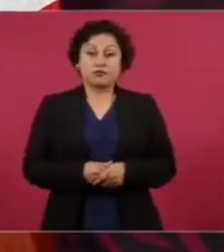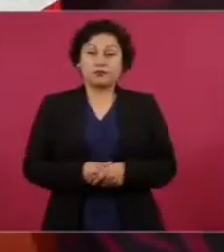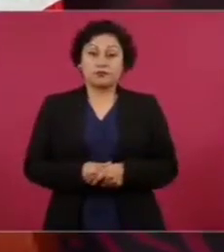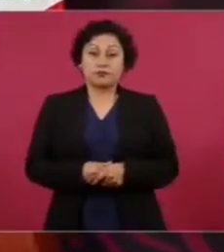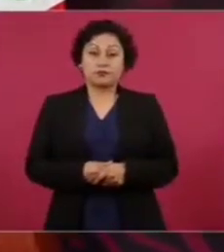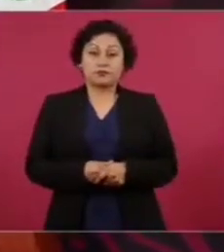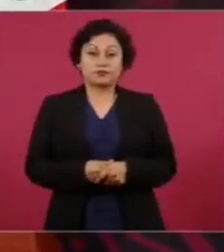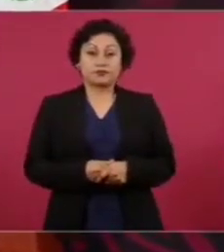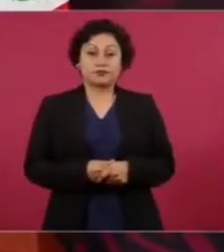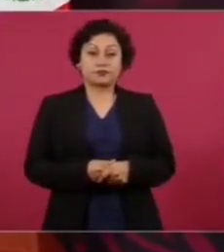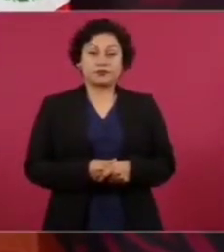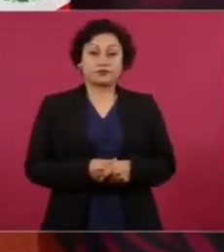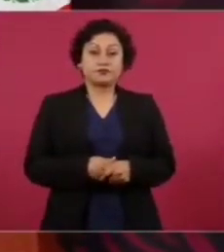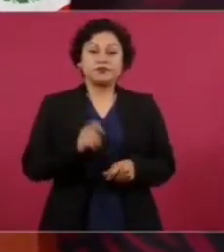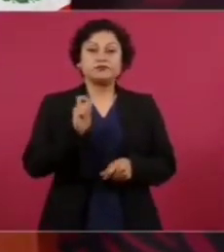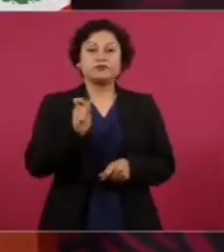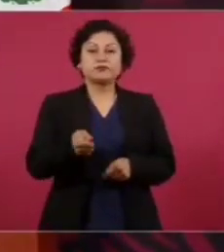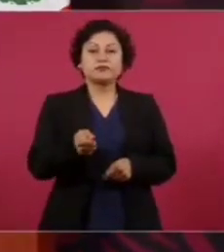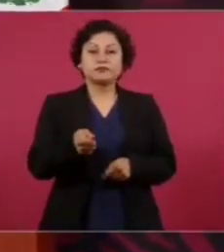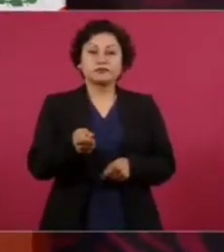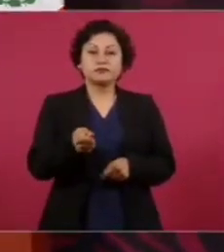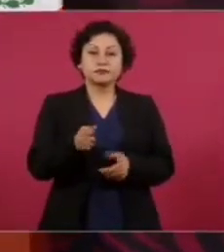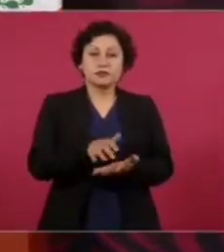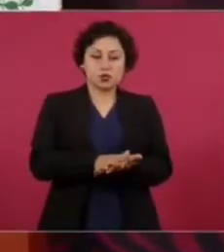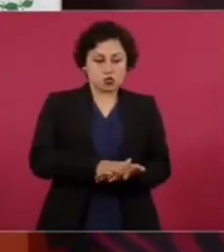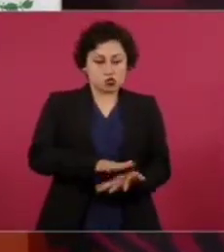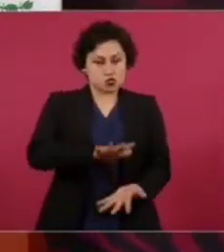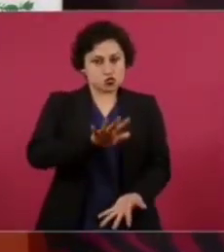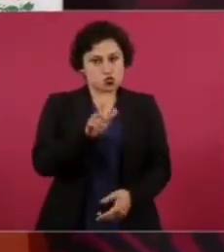el uso excesivo del dinero.